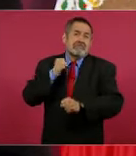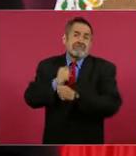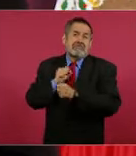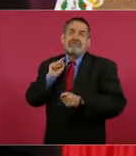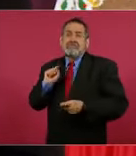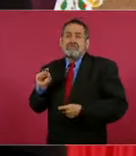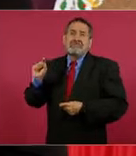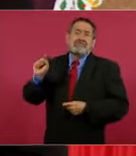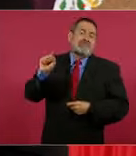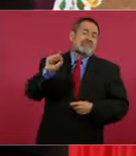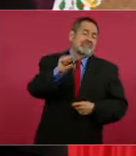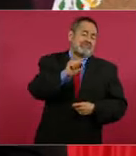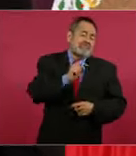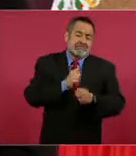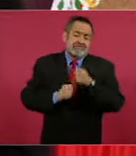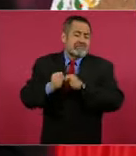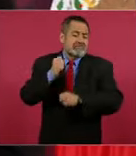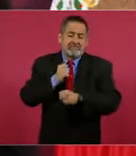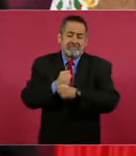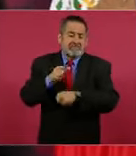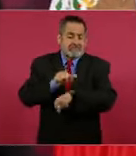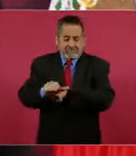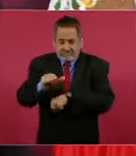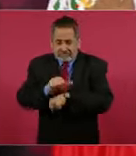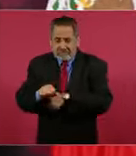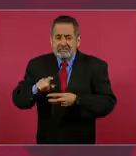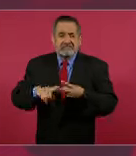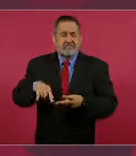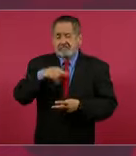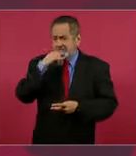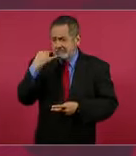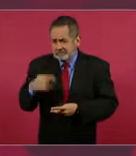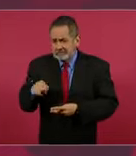dictaduras en Argentina y en Chile.